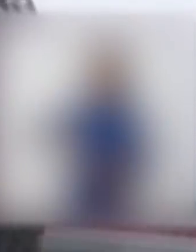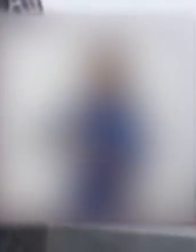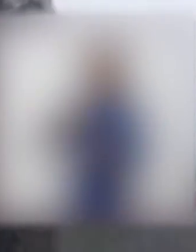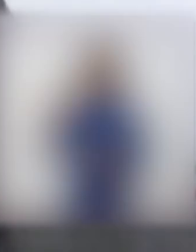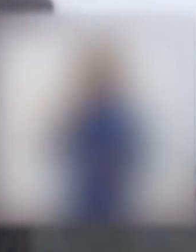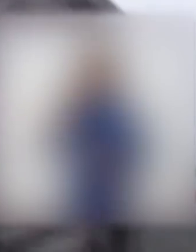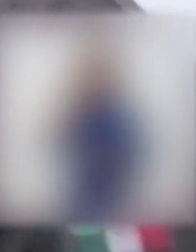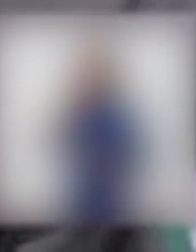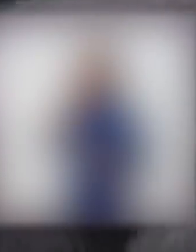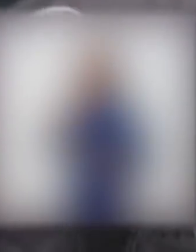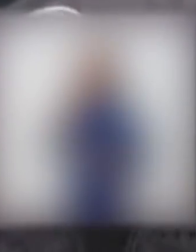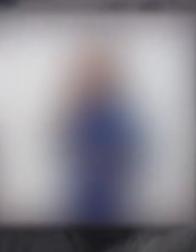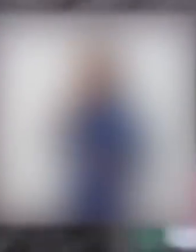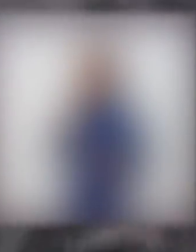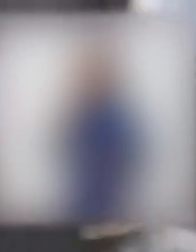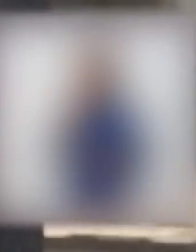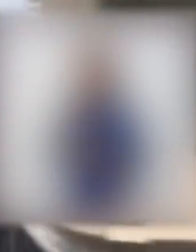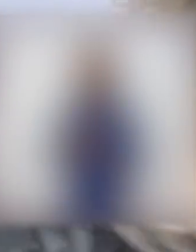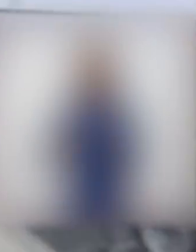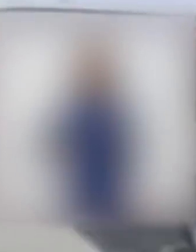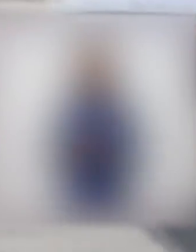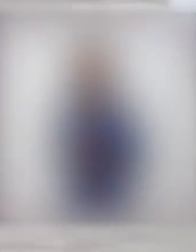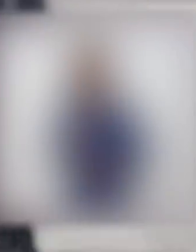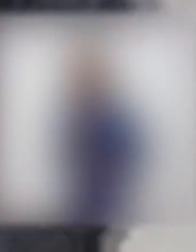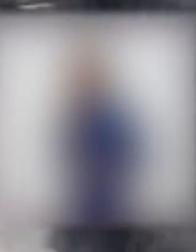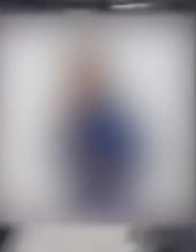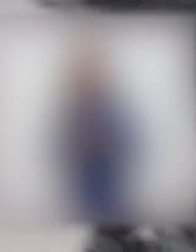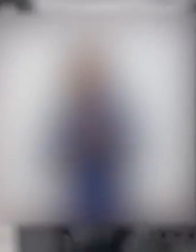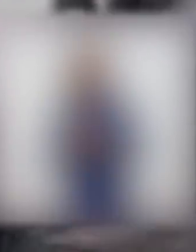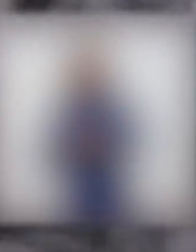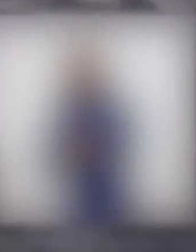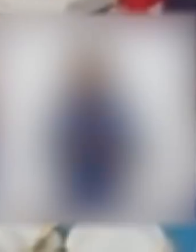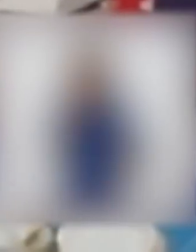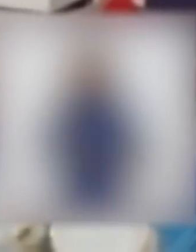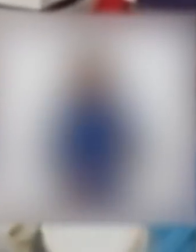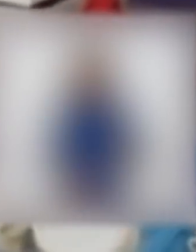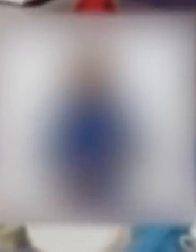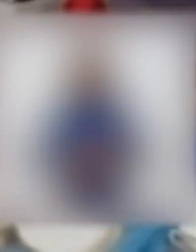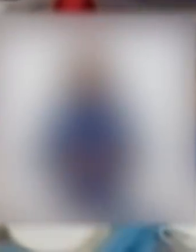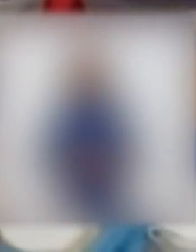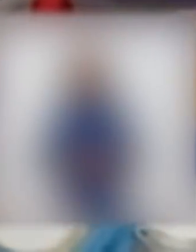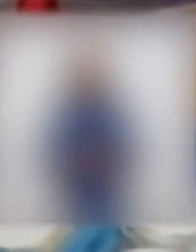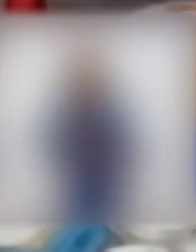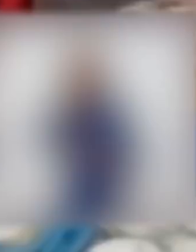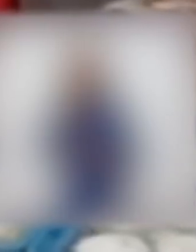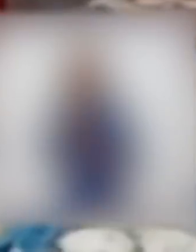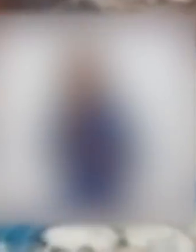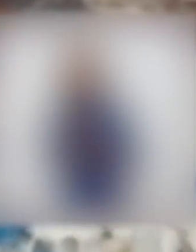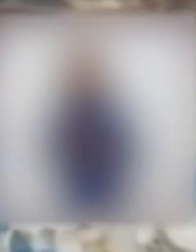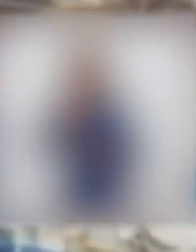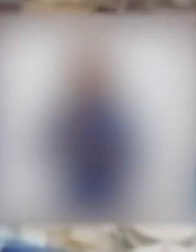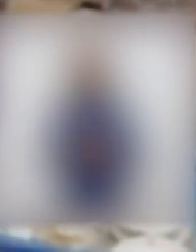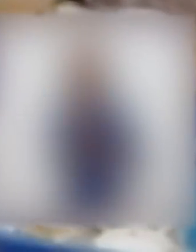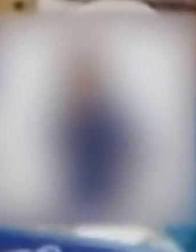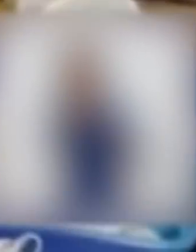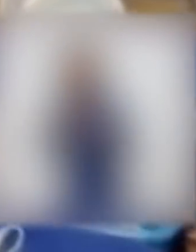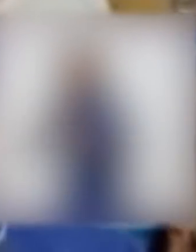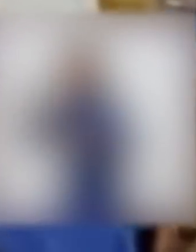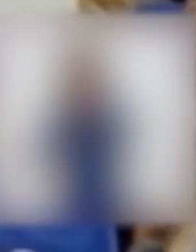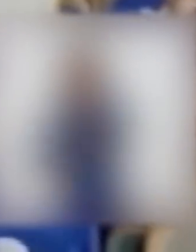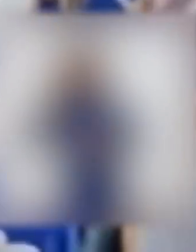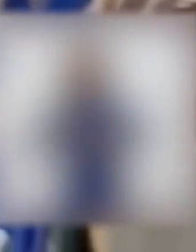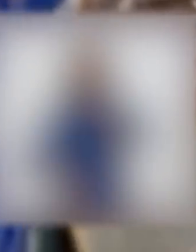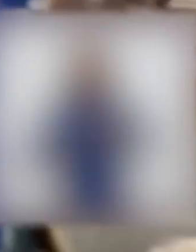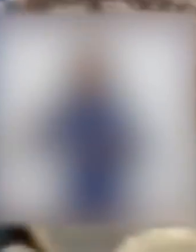Javier Duarte, fue condenado a 9 años de prisión por los delitos de asociación delictuosa y operaciones con recursos de procedencia